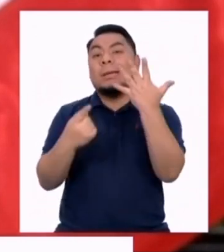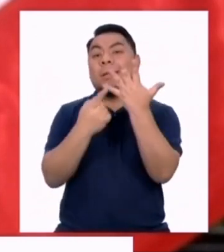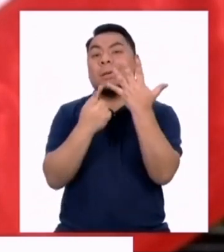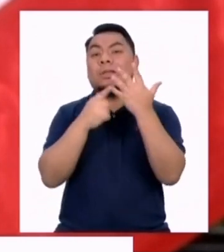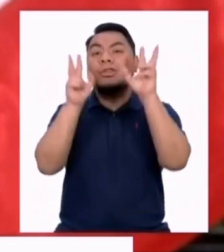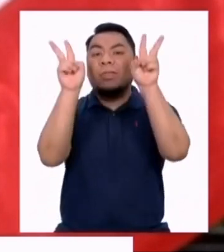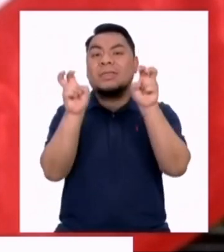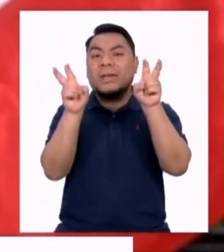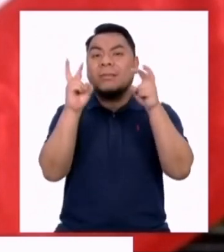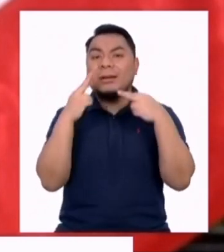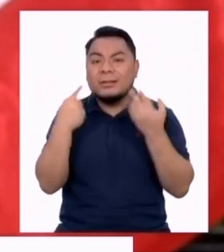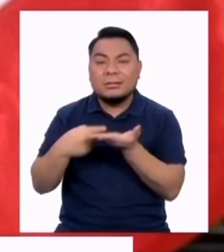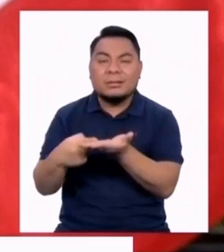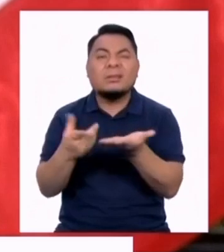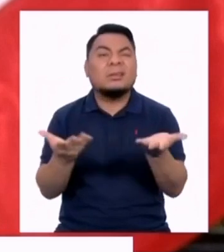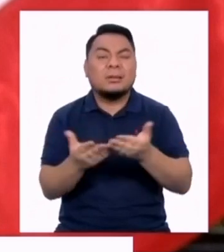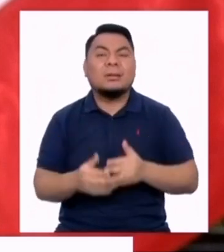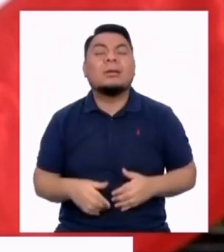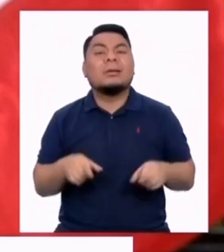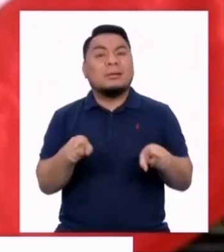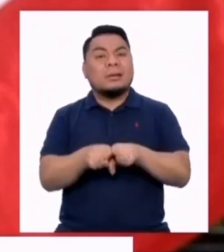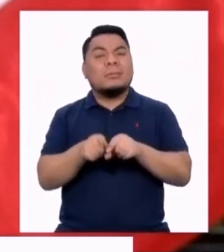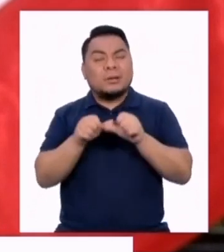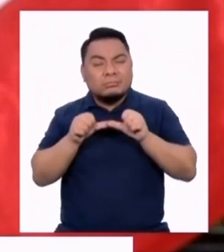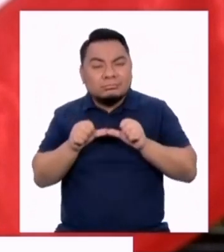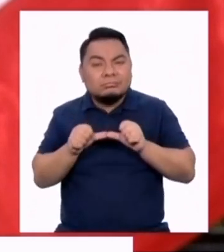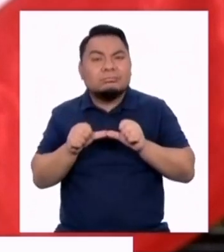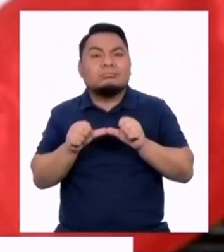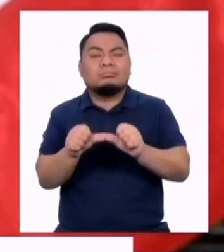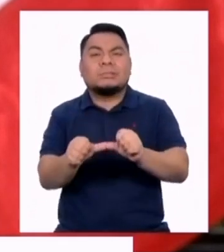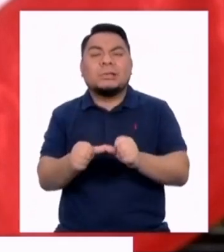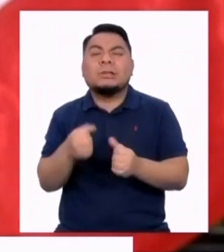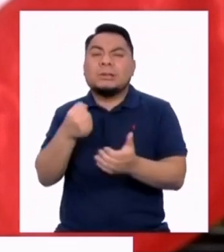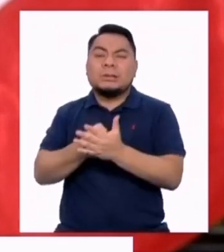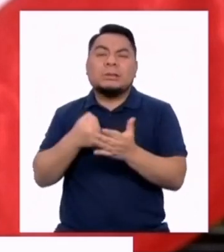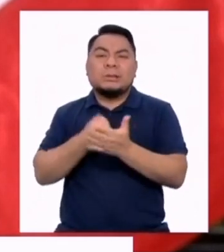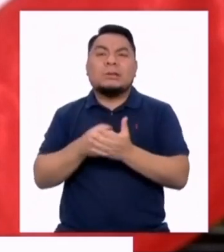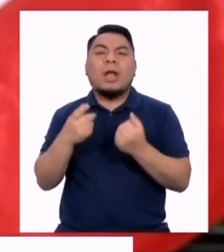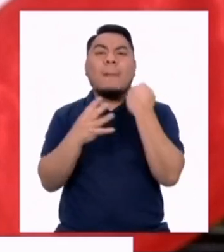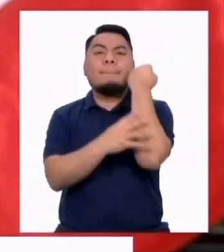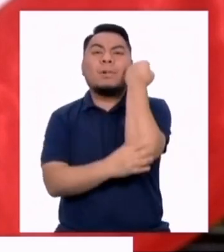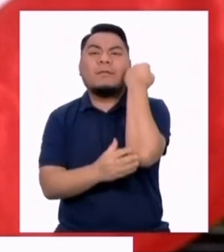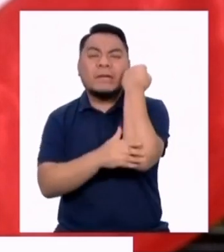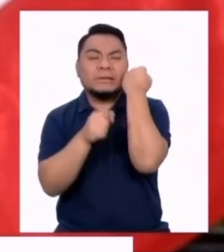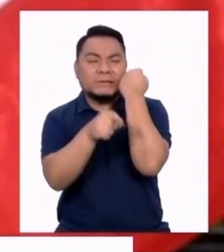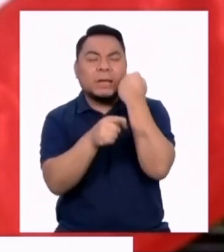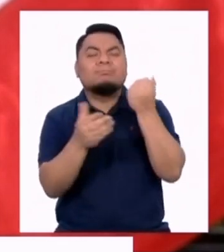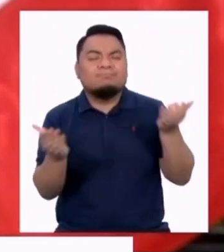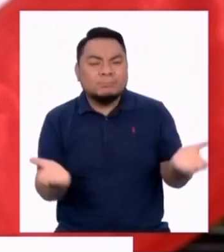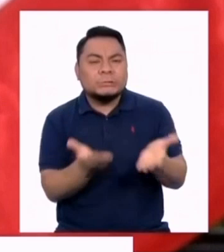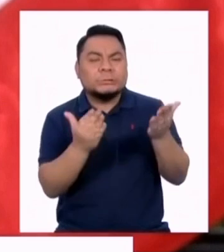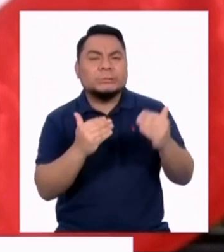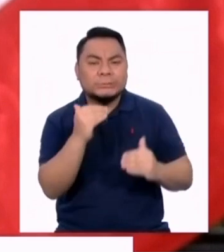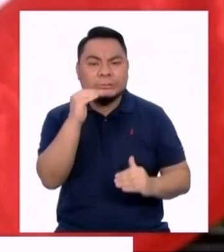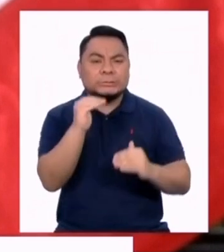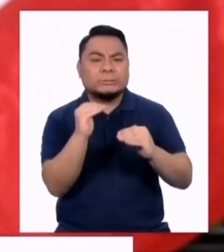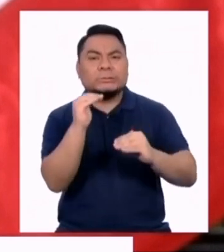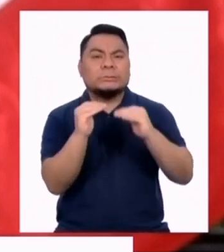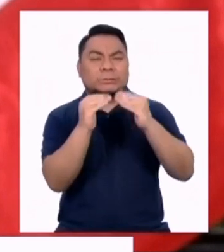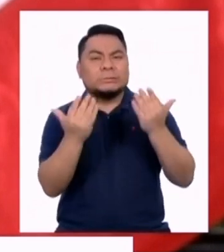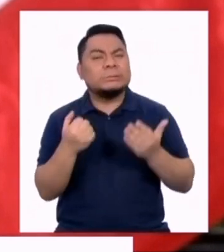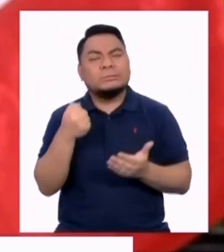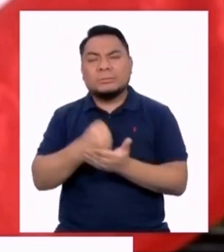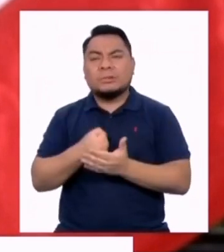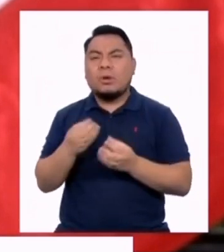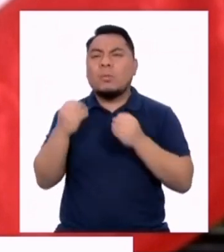pobreza y pobreza extrema que implica cerrar de una vez por todas brechas sociales históricas y